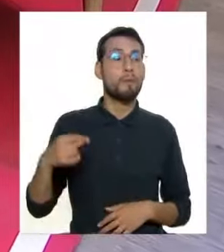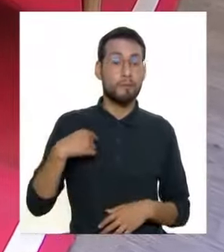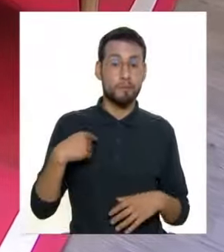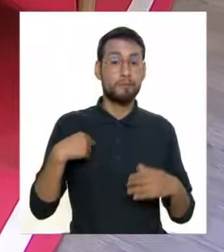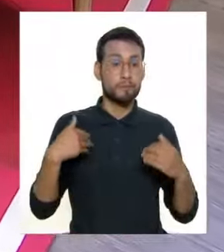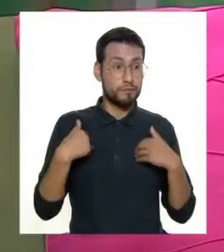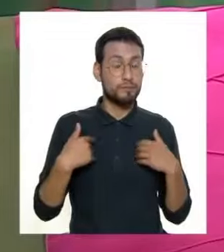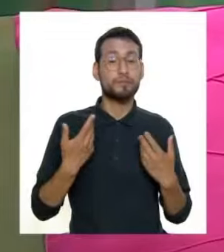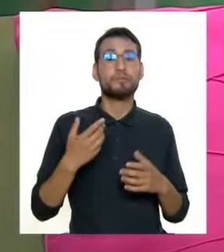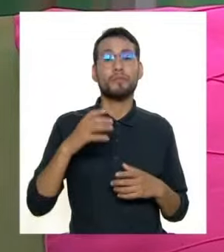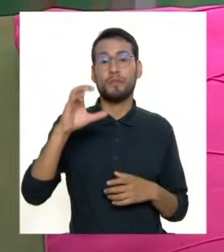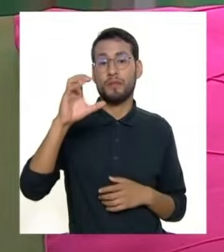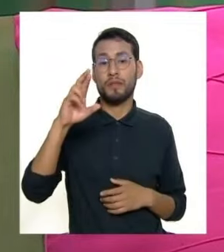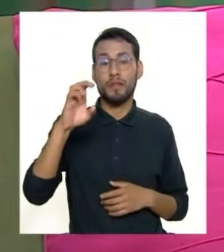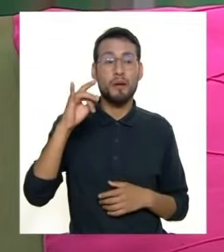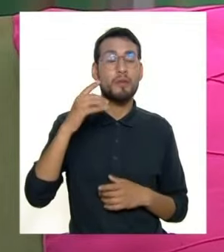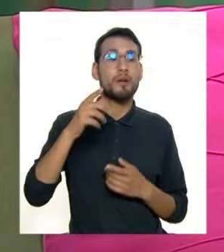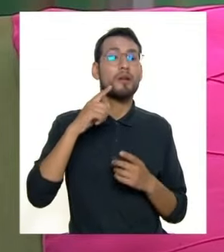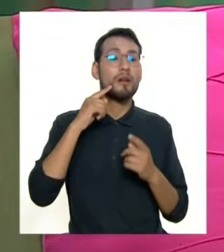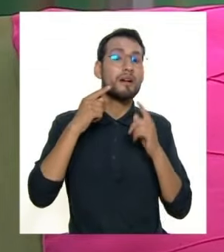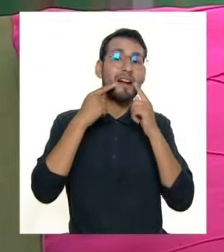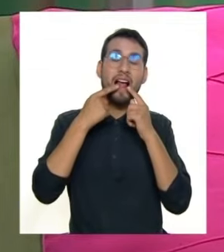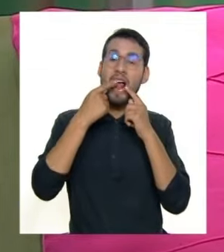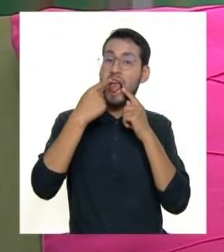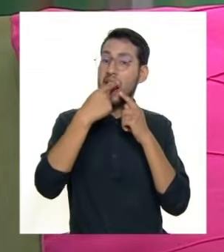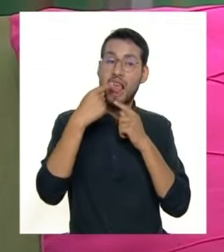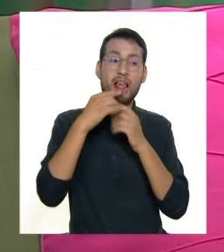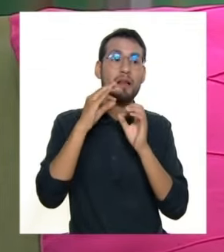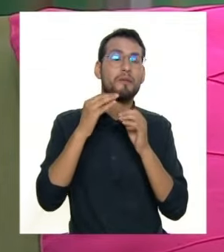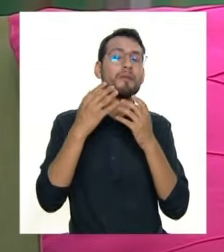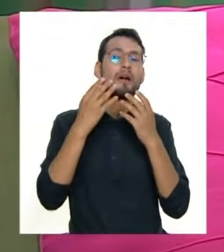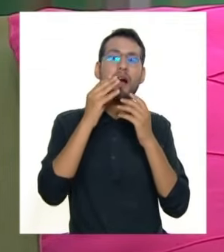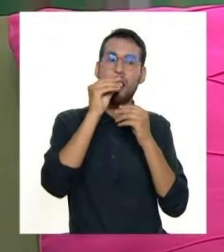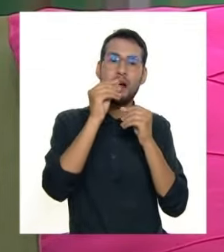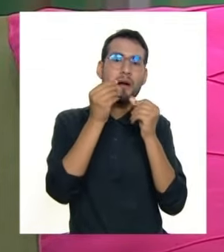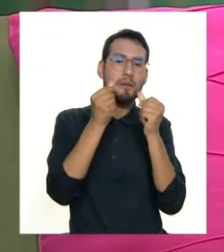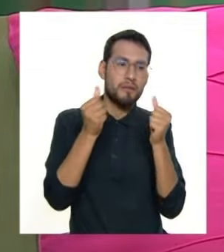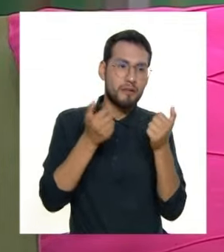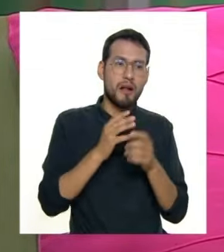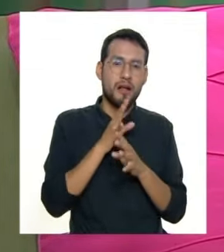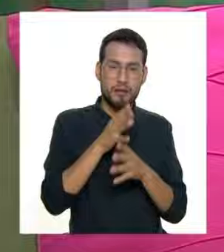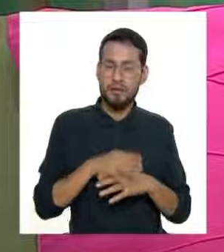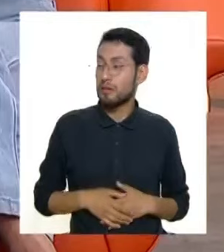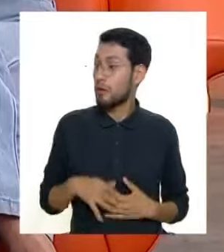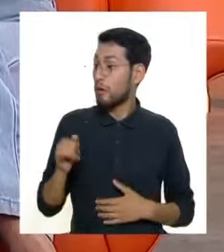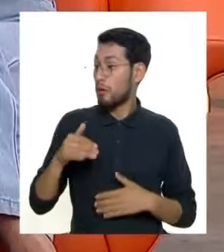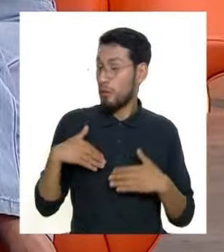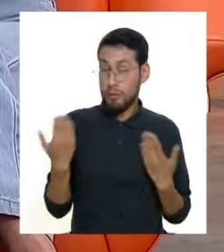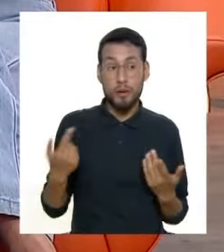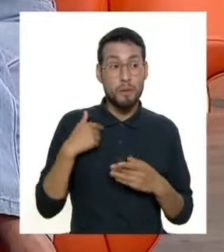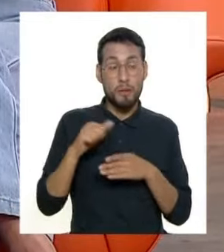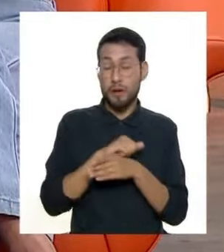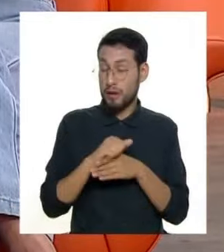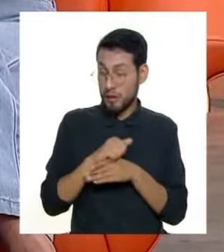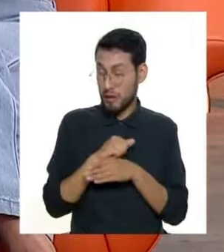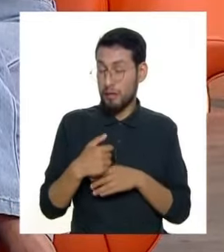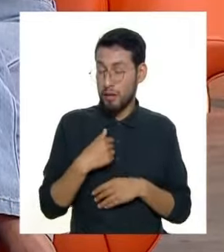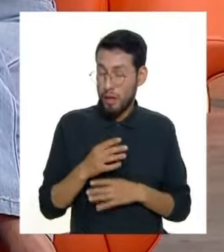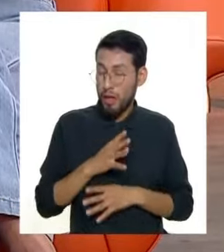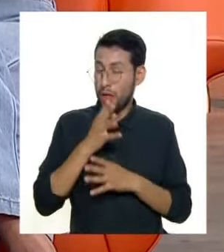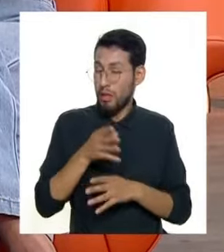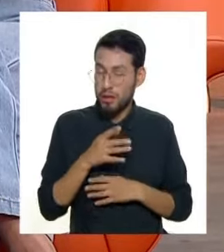tenemos crema tópica que echamos un poquito al paladar y ahí ya eliminan lo que es el efecto nauseoso. O sea, ¿puedo hacer mi entrenamiento para que no me genere